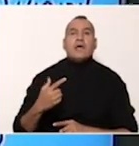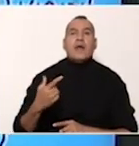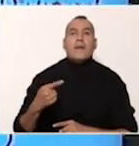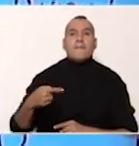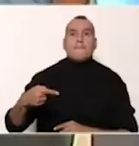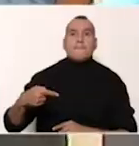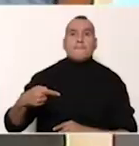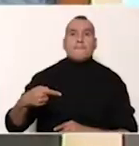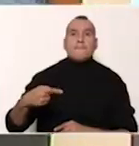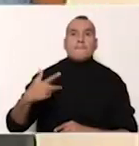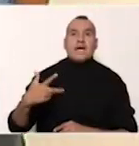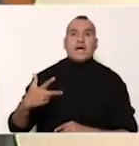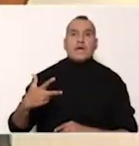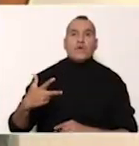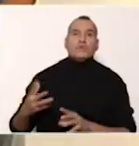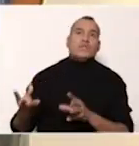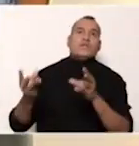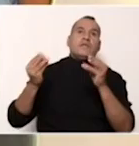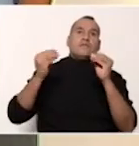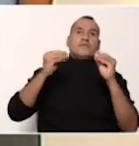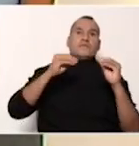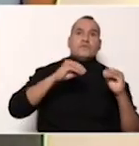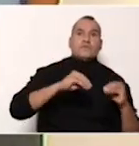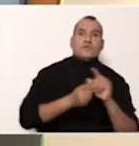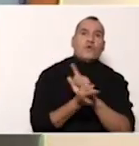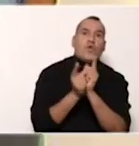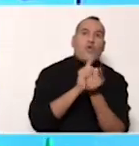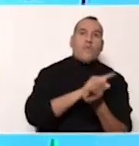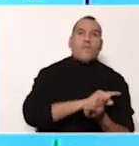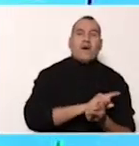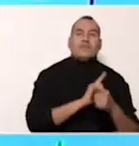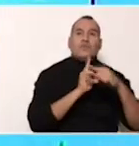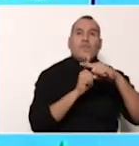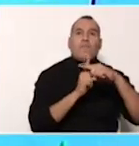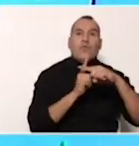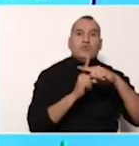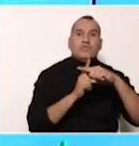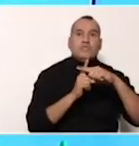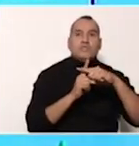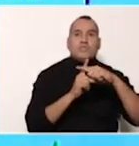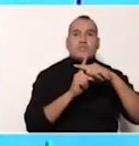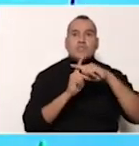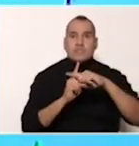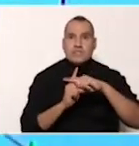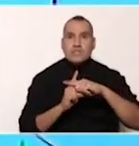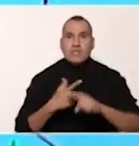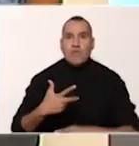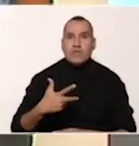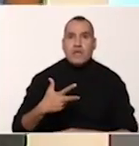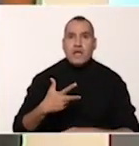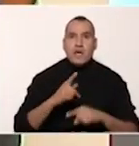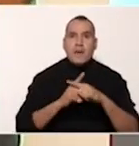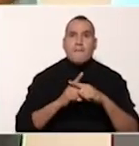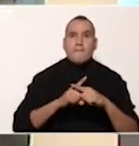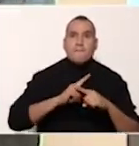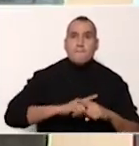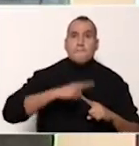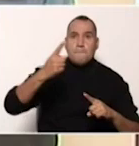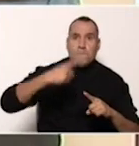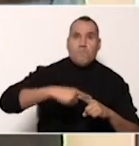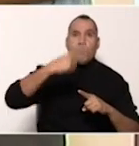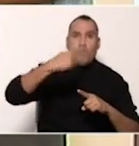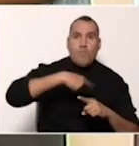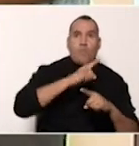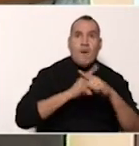3, pero lo traigo con signo contrario, que va a ser el eje multiplicador a todos los demás